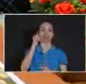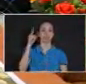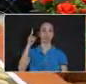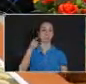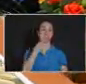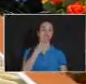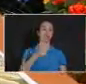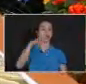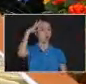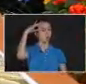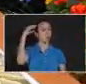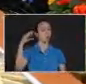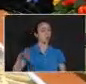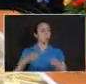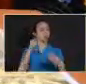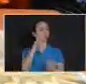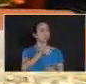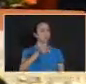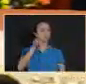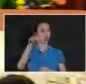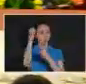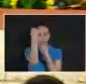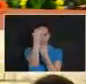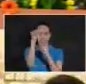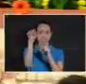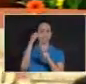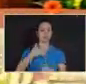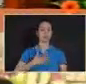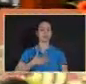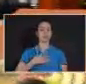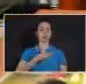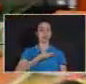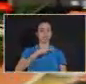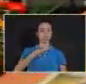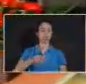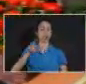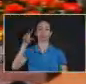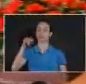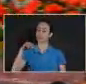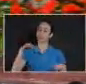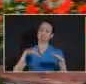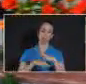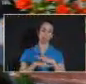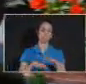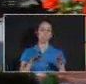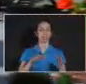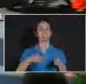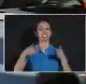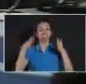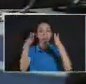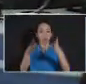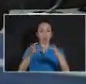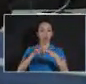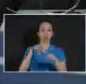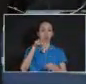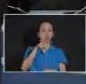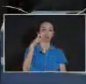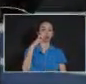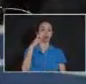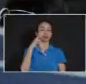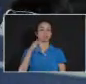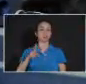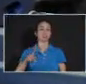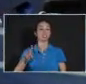por cuanto no obedeciste mi orden, no entrarás en el sepulcro de tus padres, etcétera. Entonces cuando él se va, un